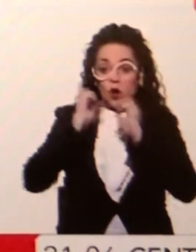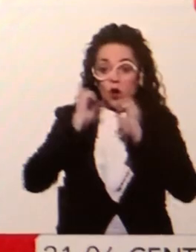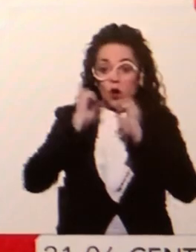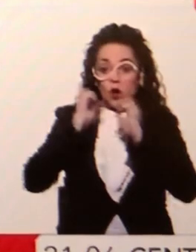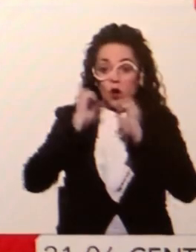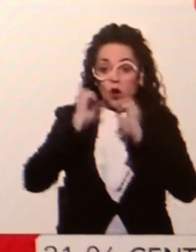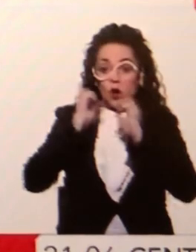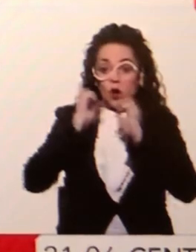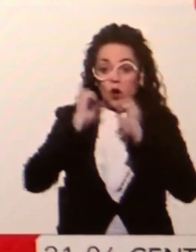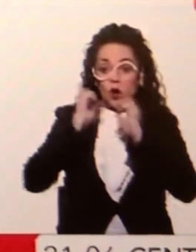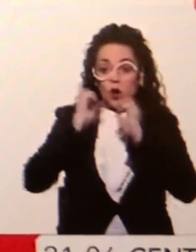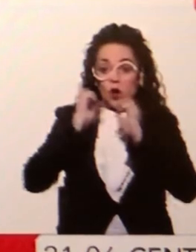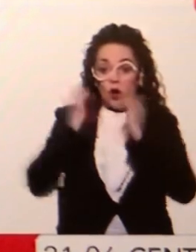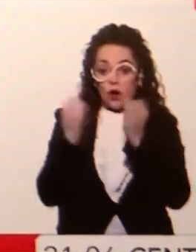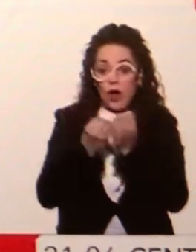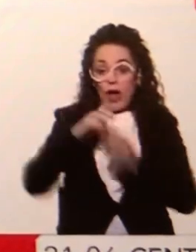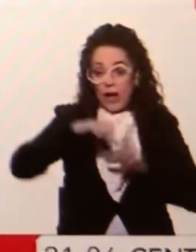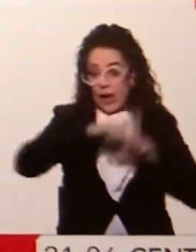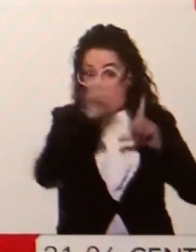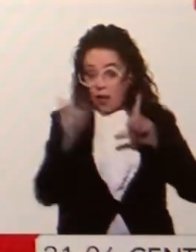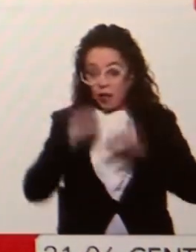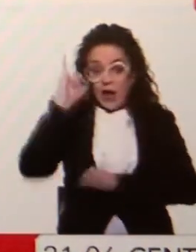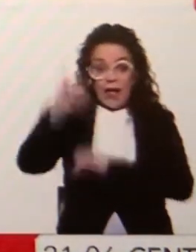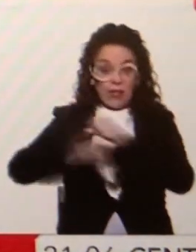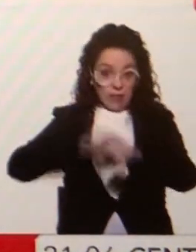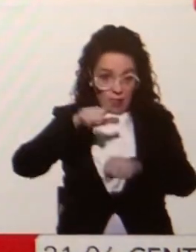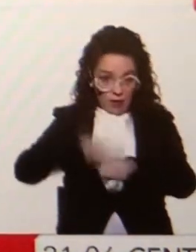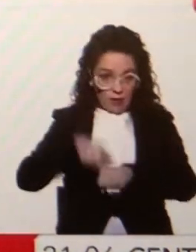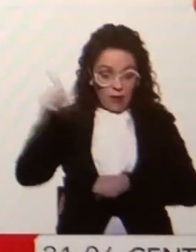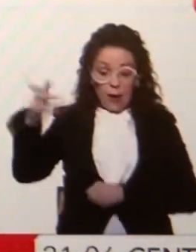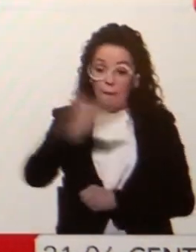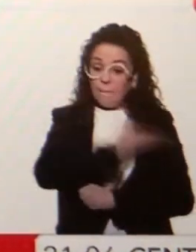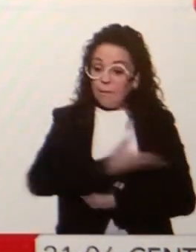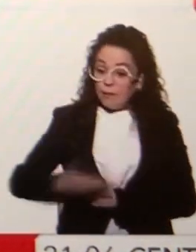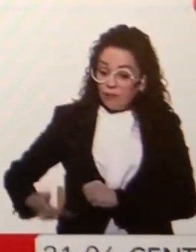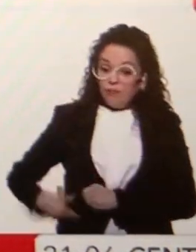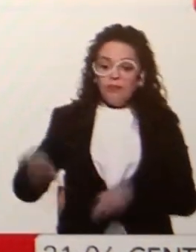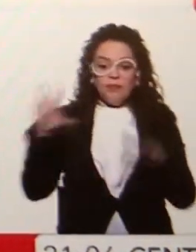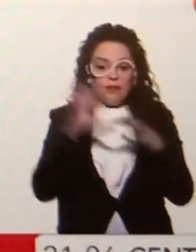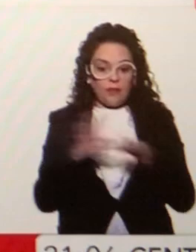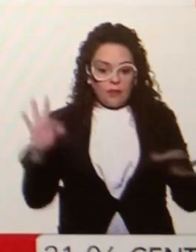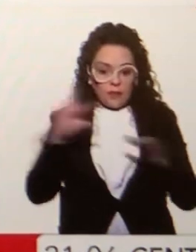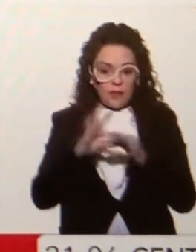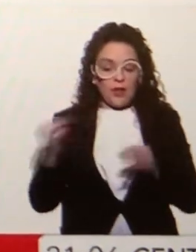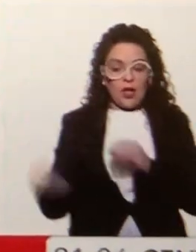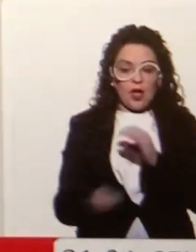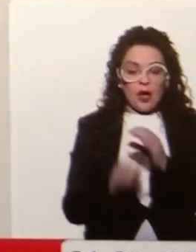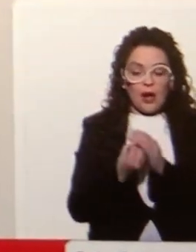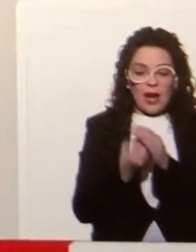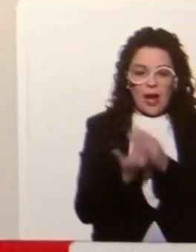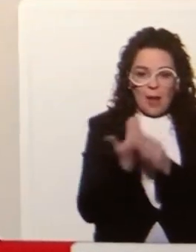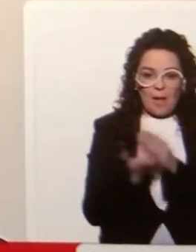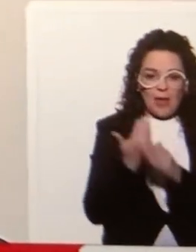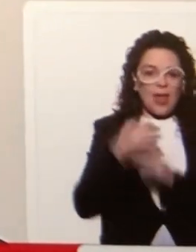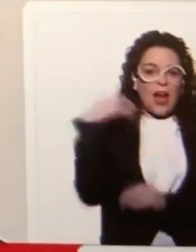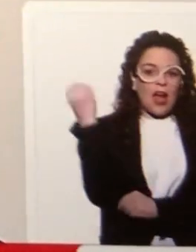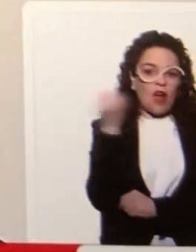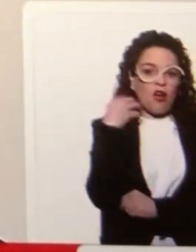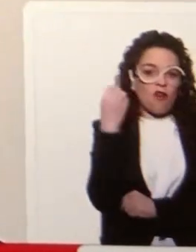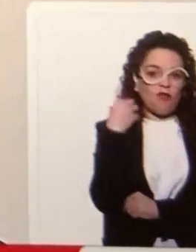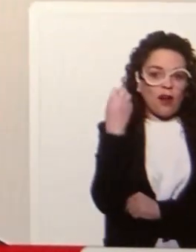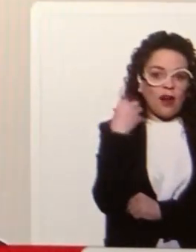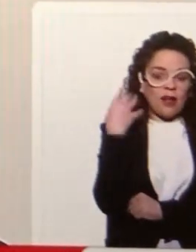estos vándalos son unos vándalos En mi opinión son unos vándalos no no no son los